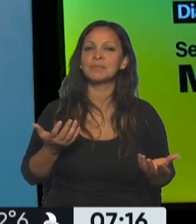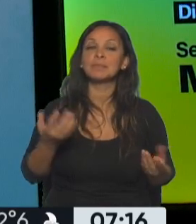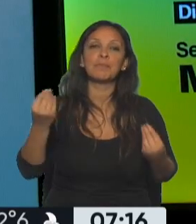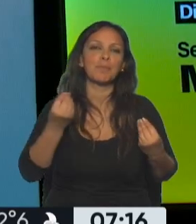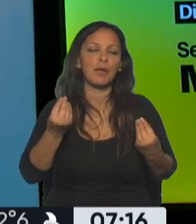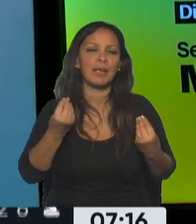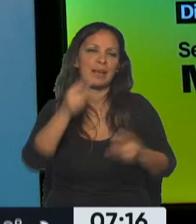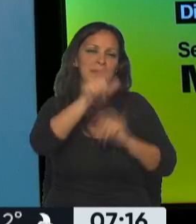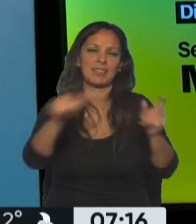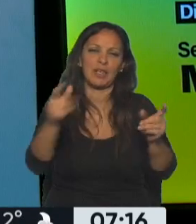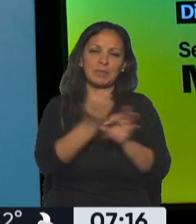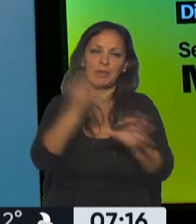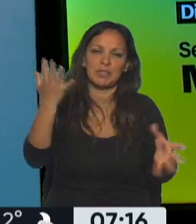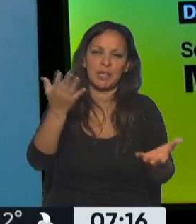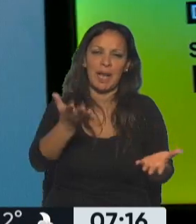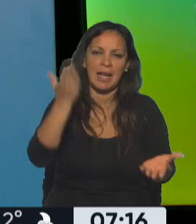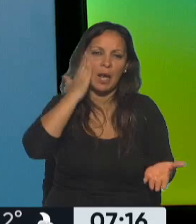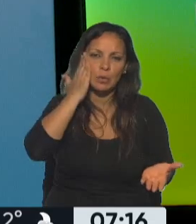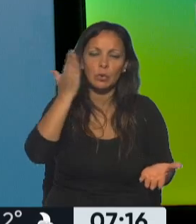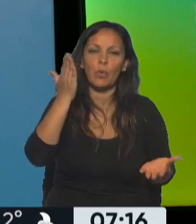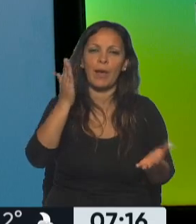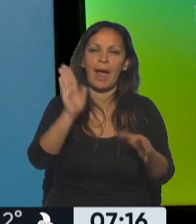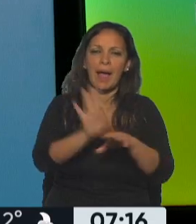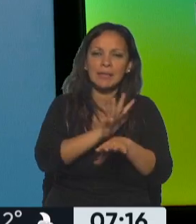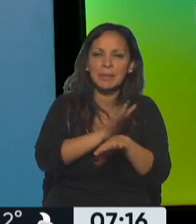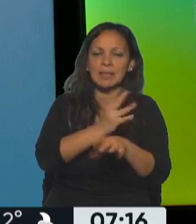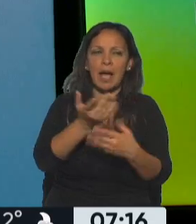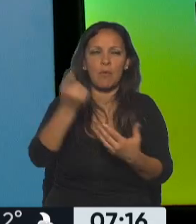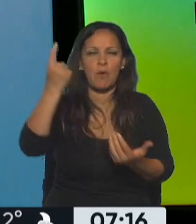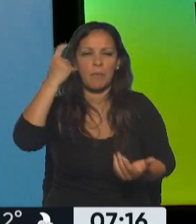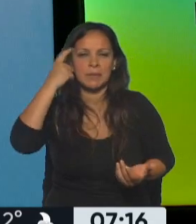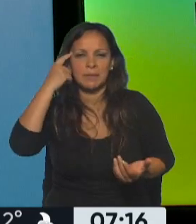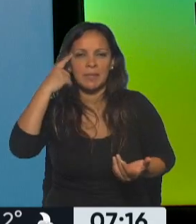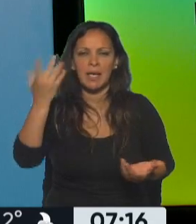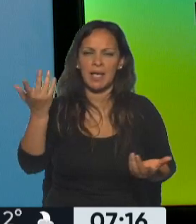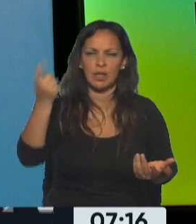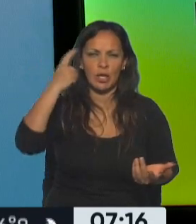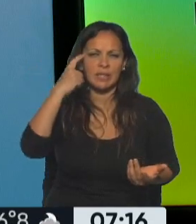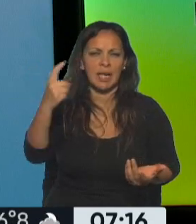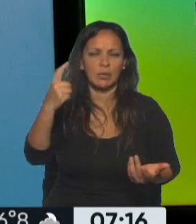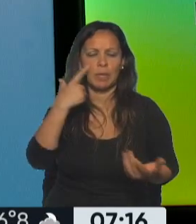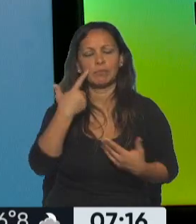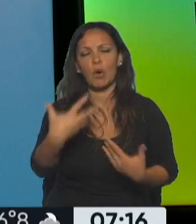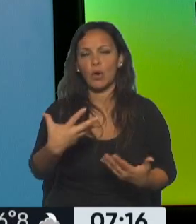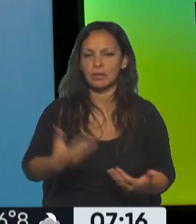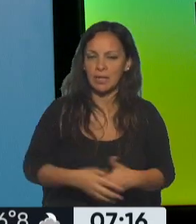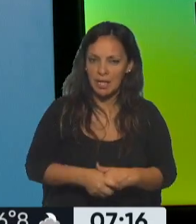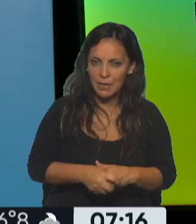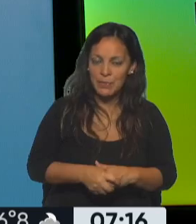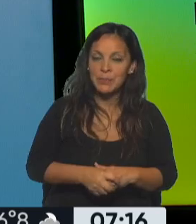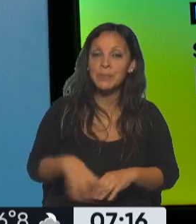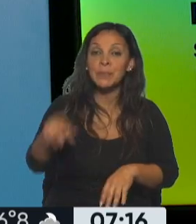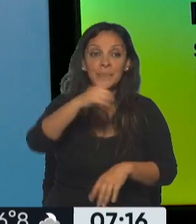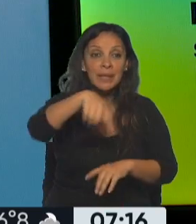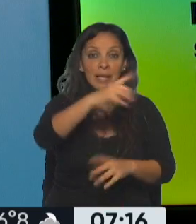profesionales de la cultura, del espectáculo, del pensamiento, intelectuales reconocidos, que ellos